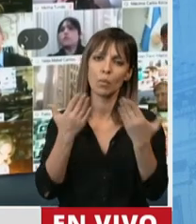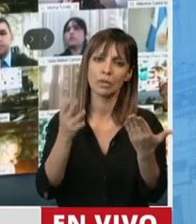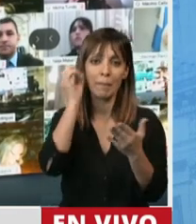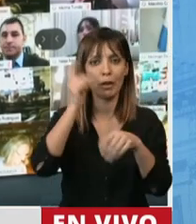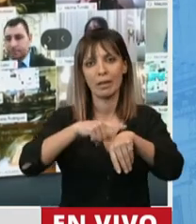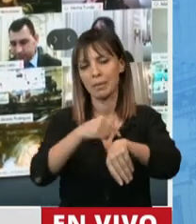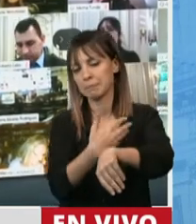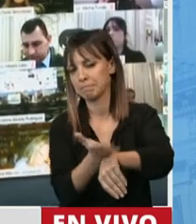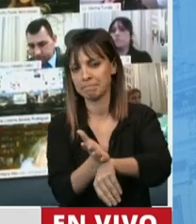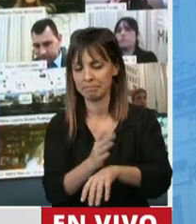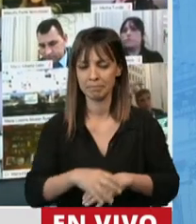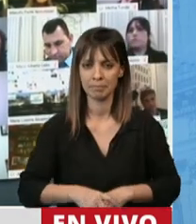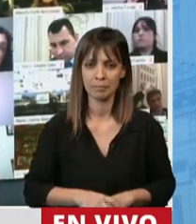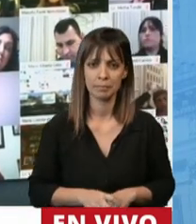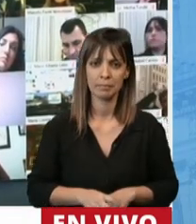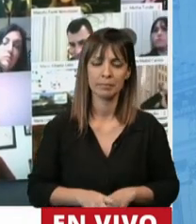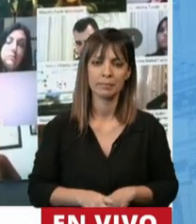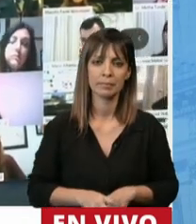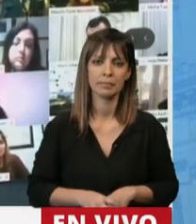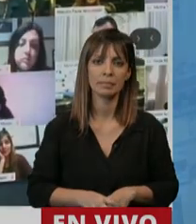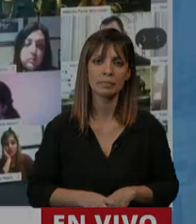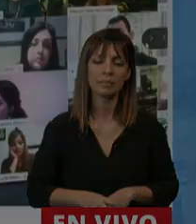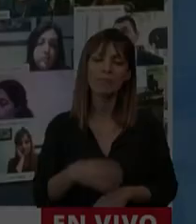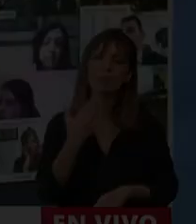gracias y perdón por el tiempo, señor presidente. Gracias, diputado.